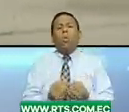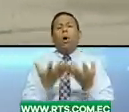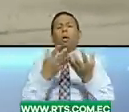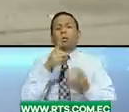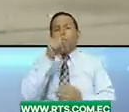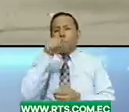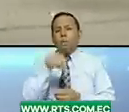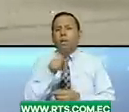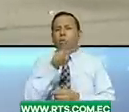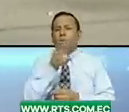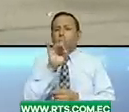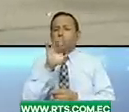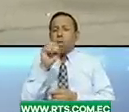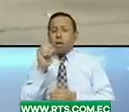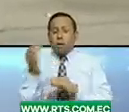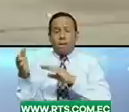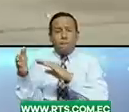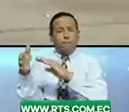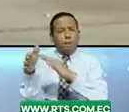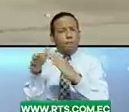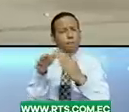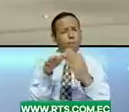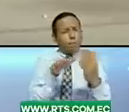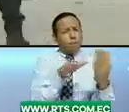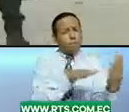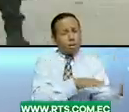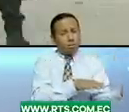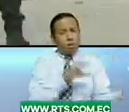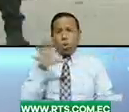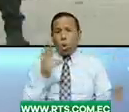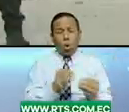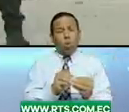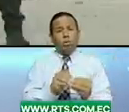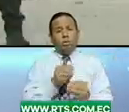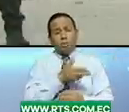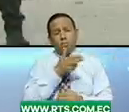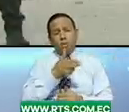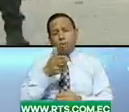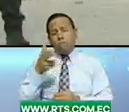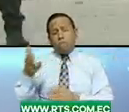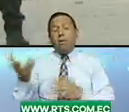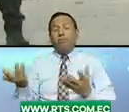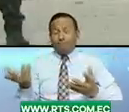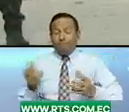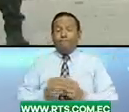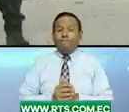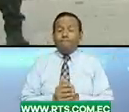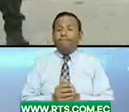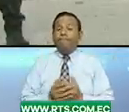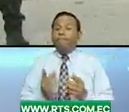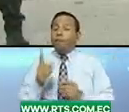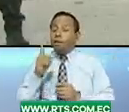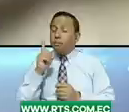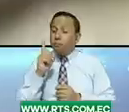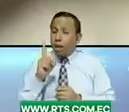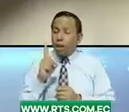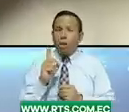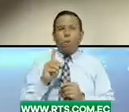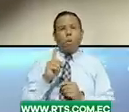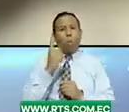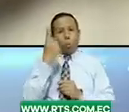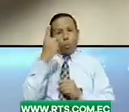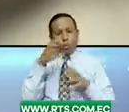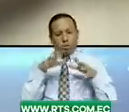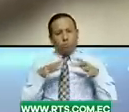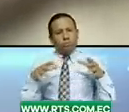1.288 muertes violentas. Sin embargo, solamente en los 6 primeros meses del año se dieron 1.255